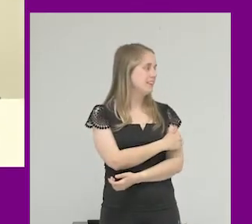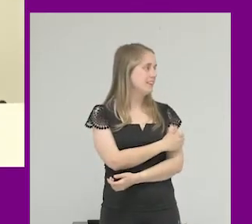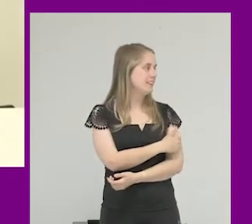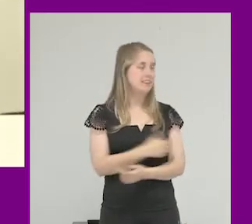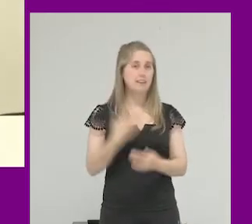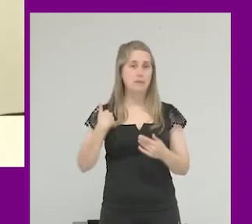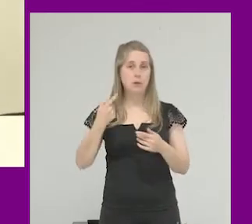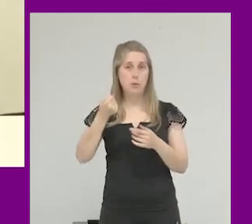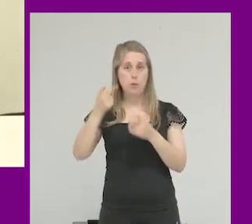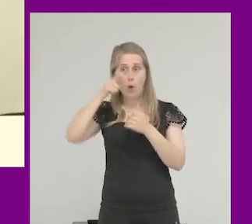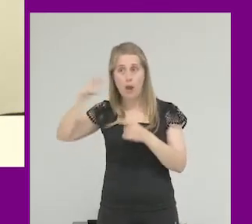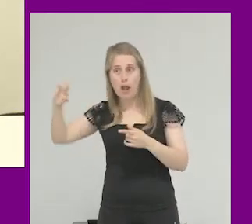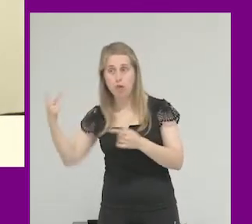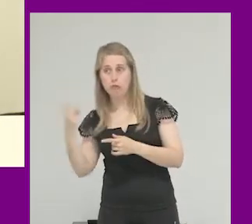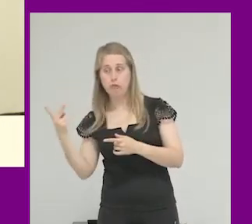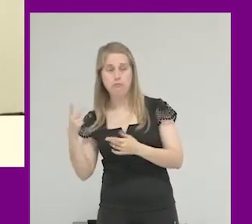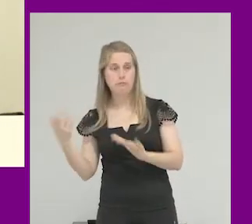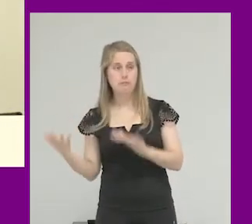Me cobro un dado.